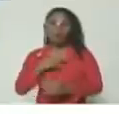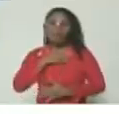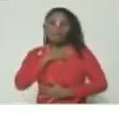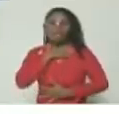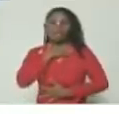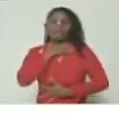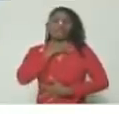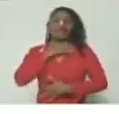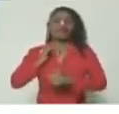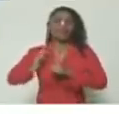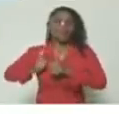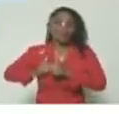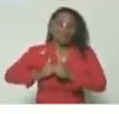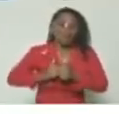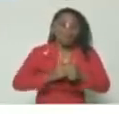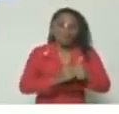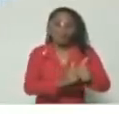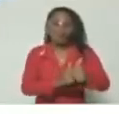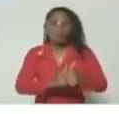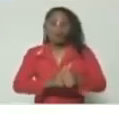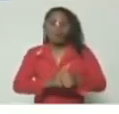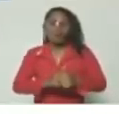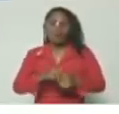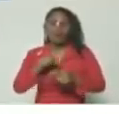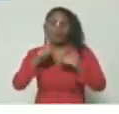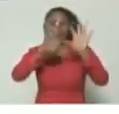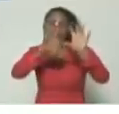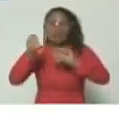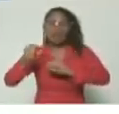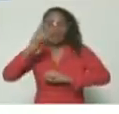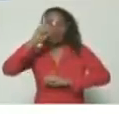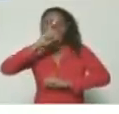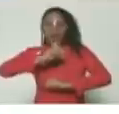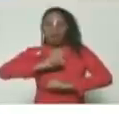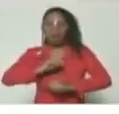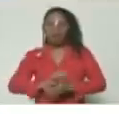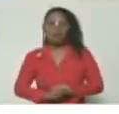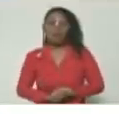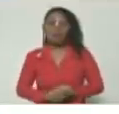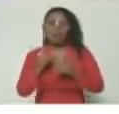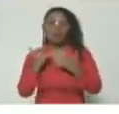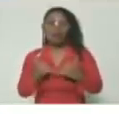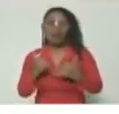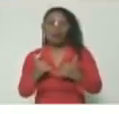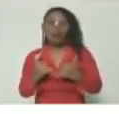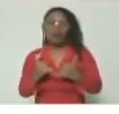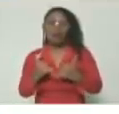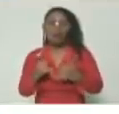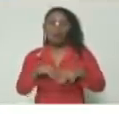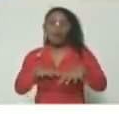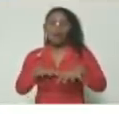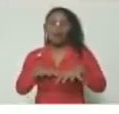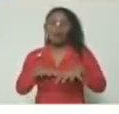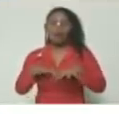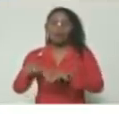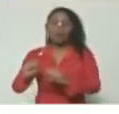de persecución durante 60 años. Y ahora sale el imperio